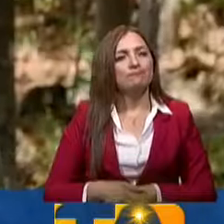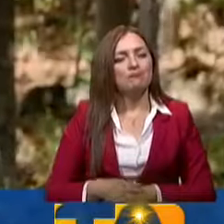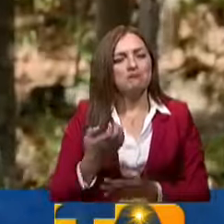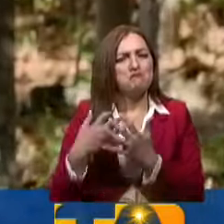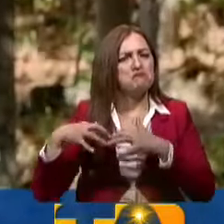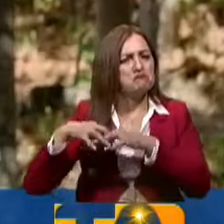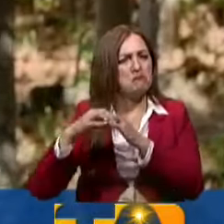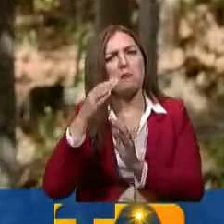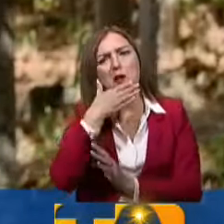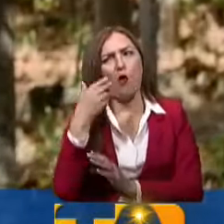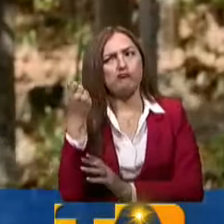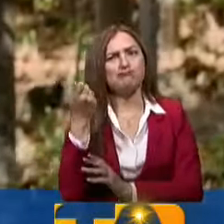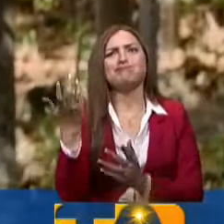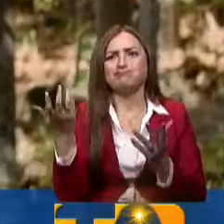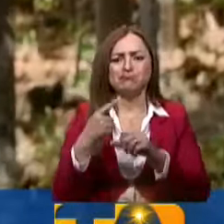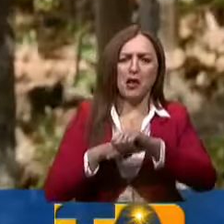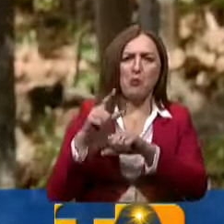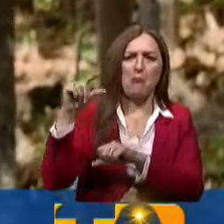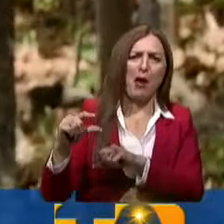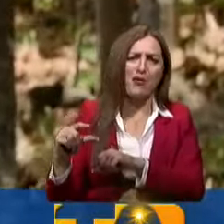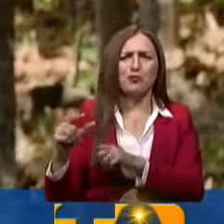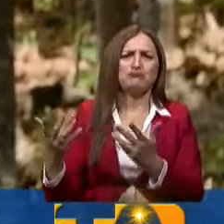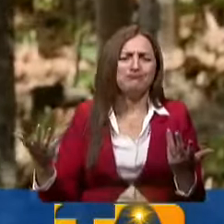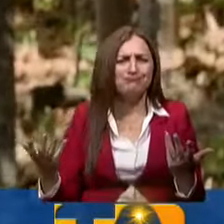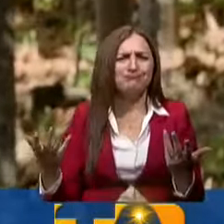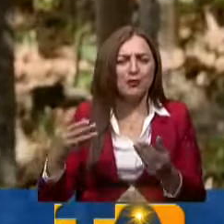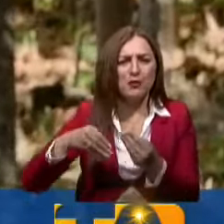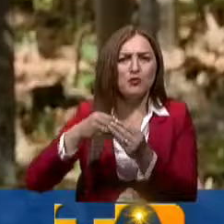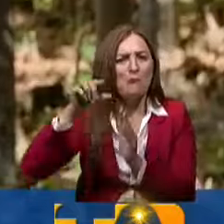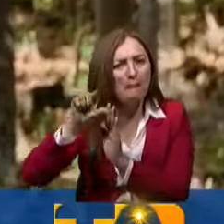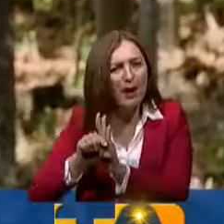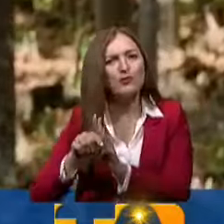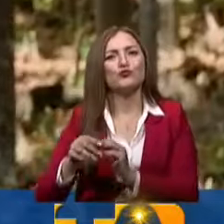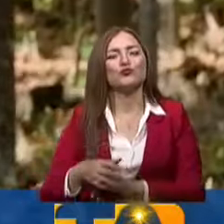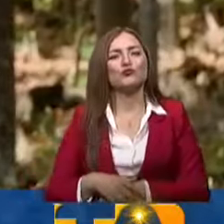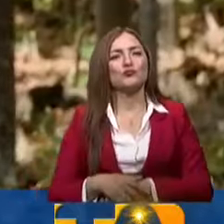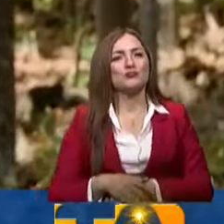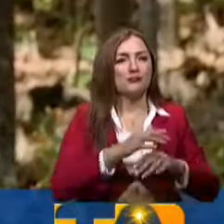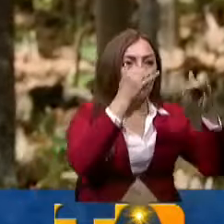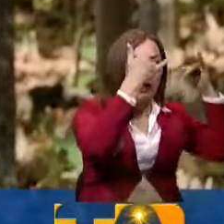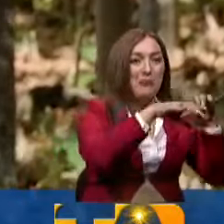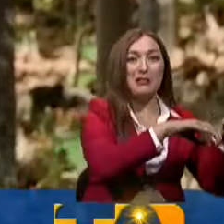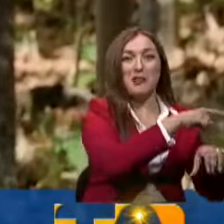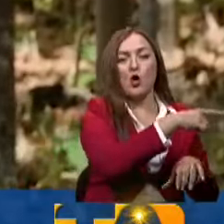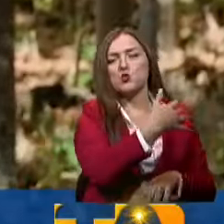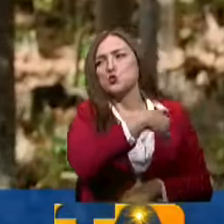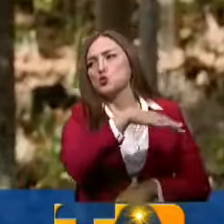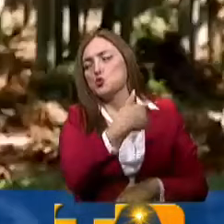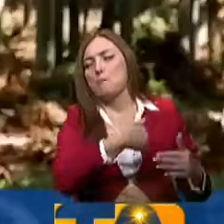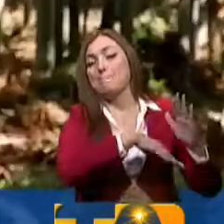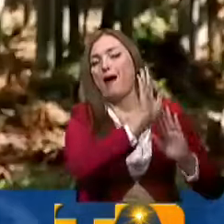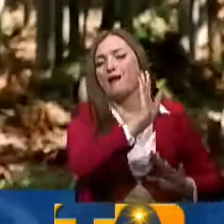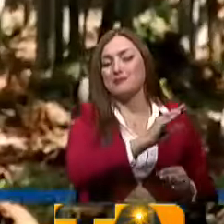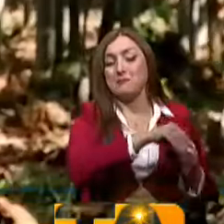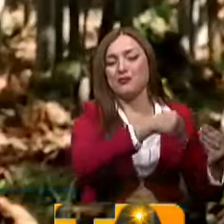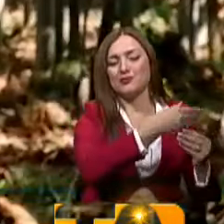rentable a corto tiempo y menos costo de inversión, digámoslo así, a comparación de la actividad ganadera.